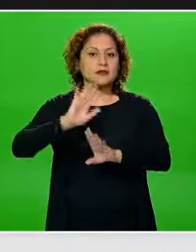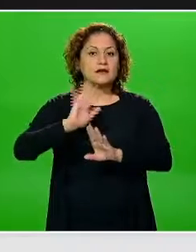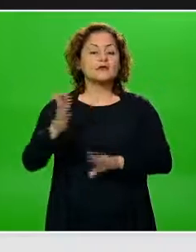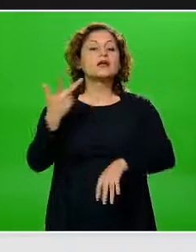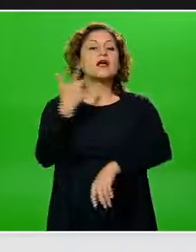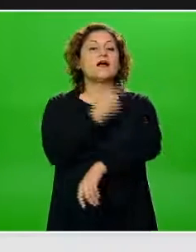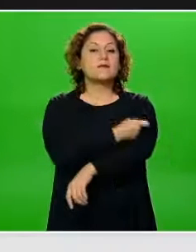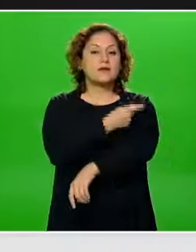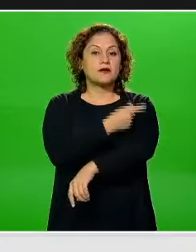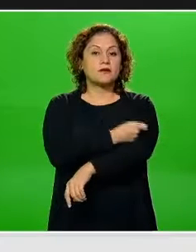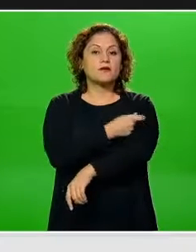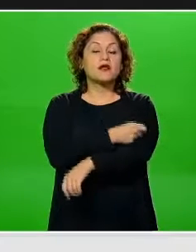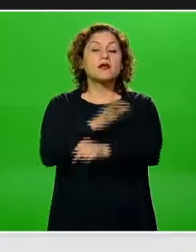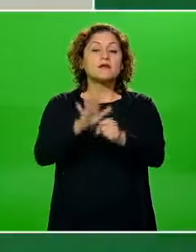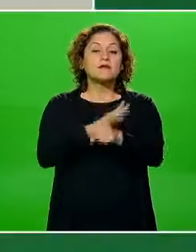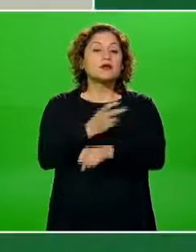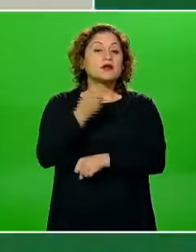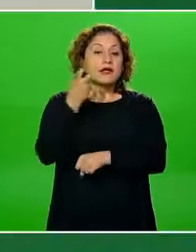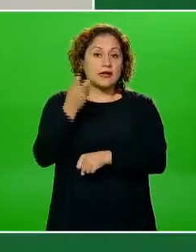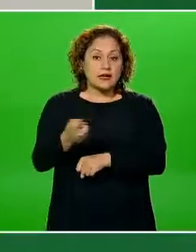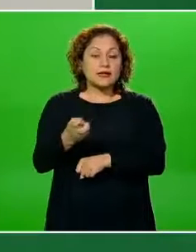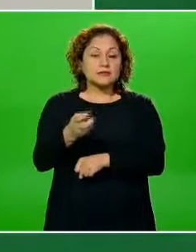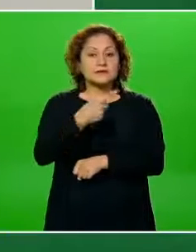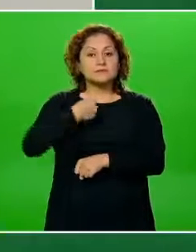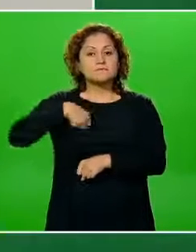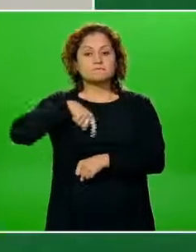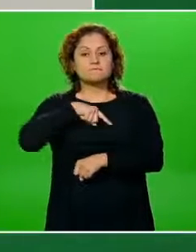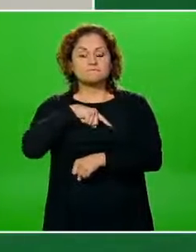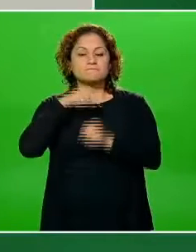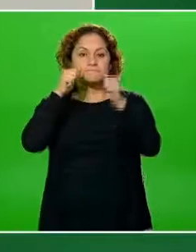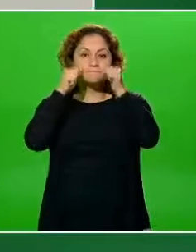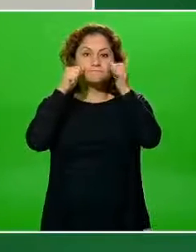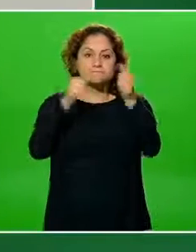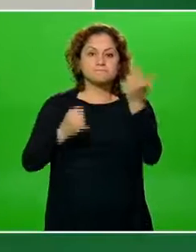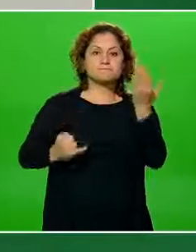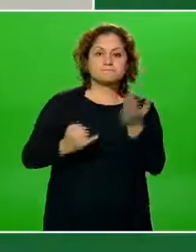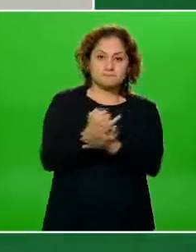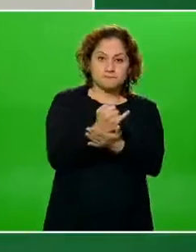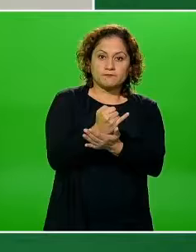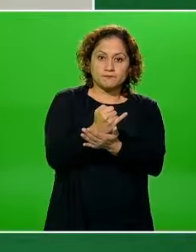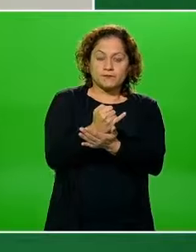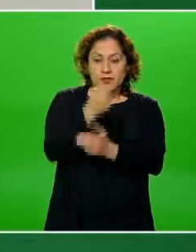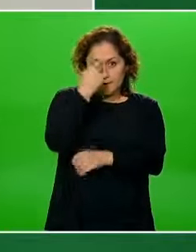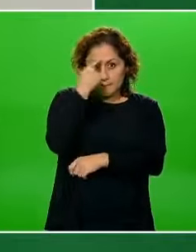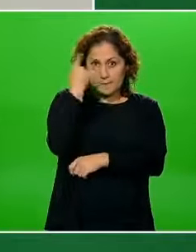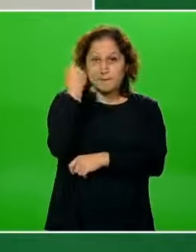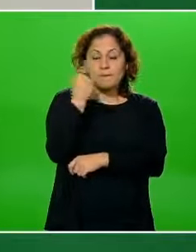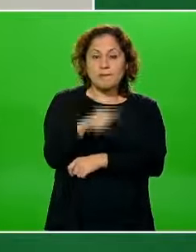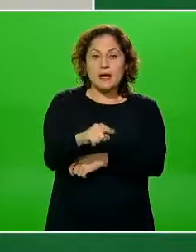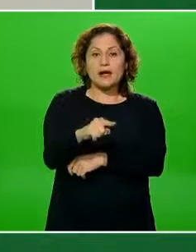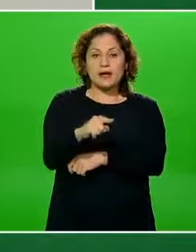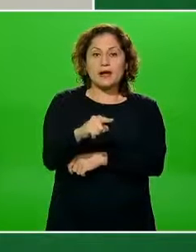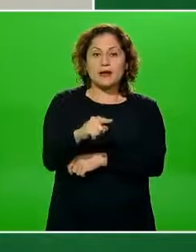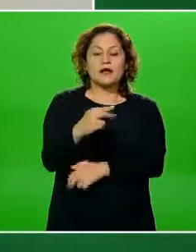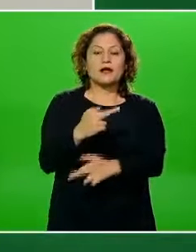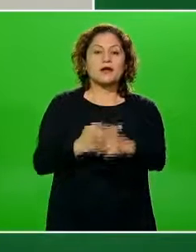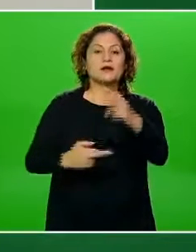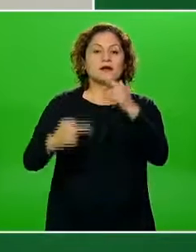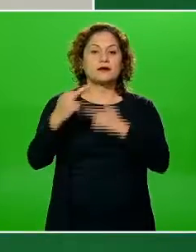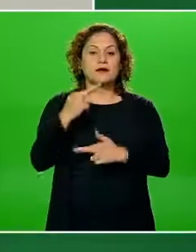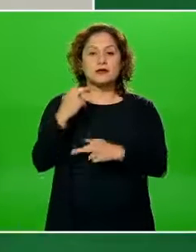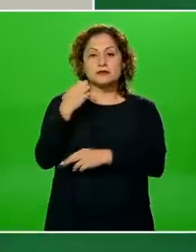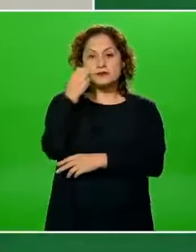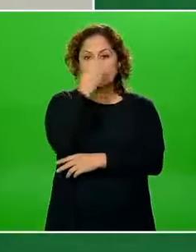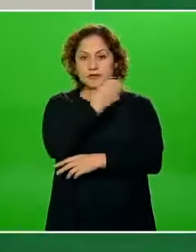los componentes de seguridad que se consideraron dentro del plan de la reactivación de